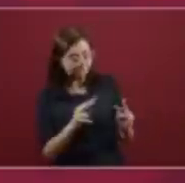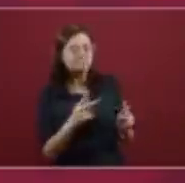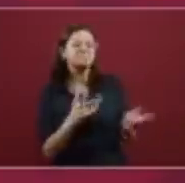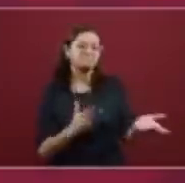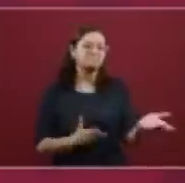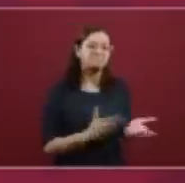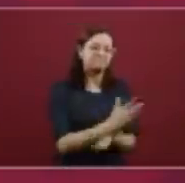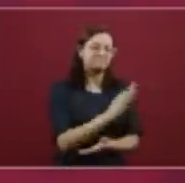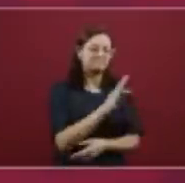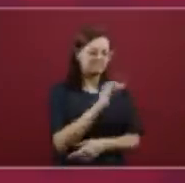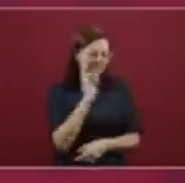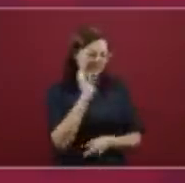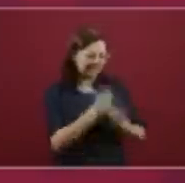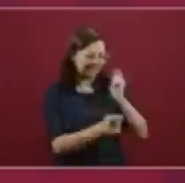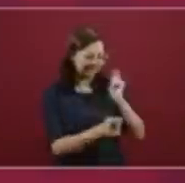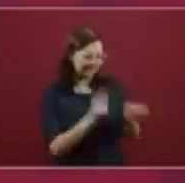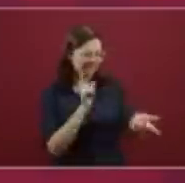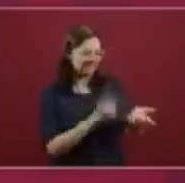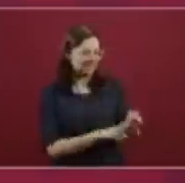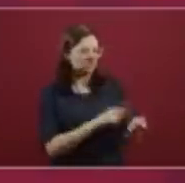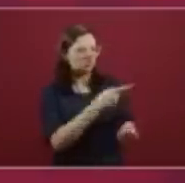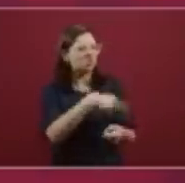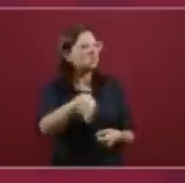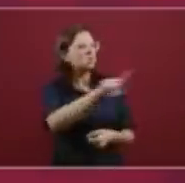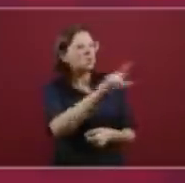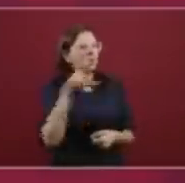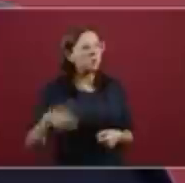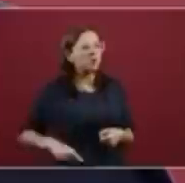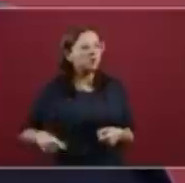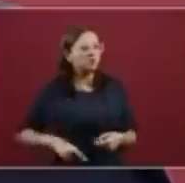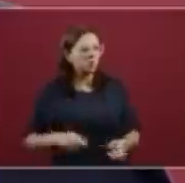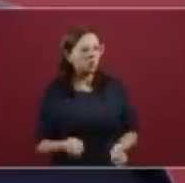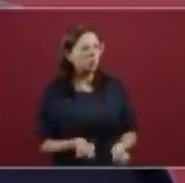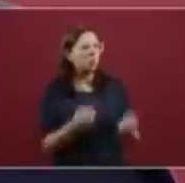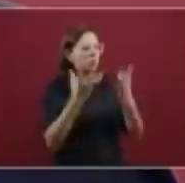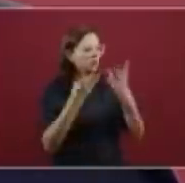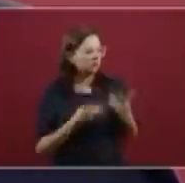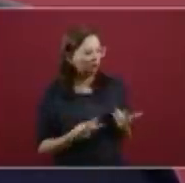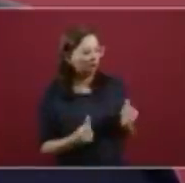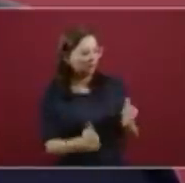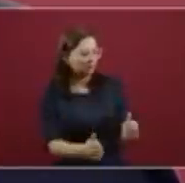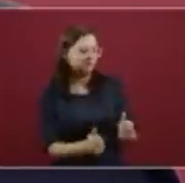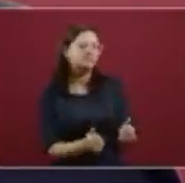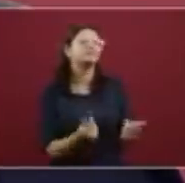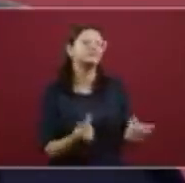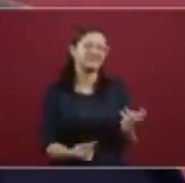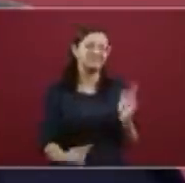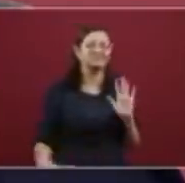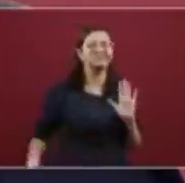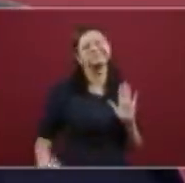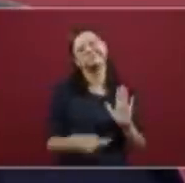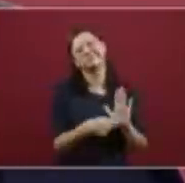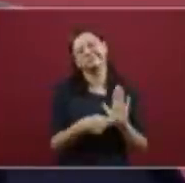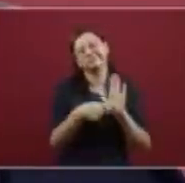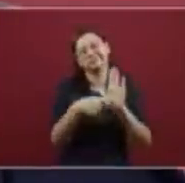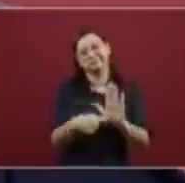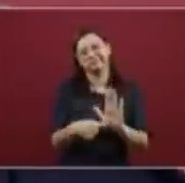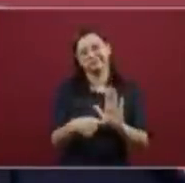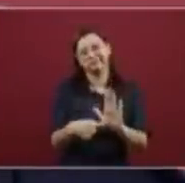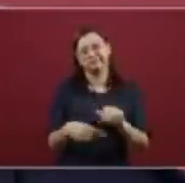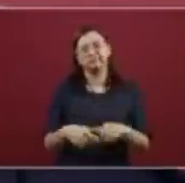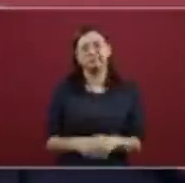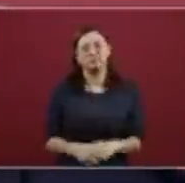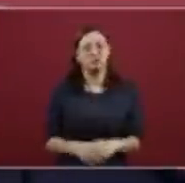a este sistema de información, puedan saber cuánto ganan o cuánto